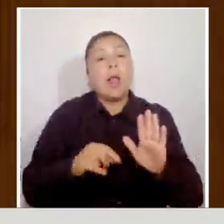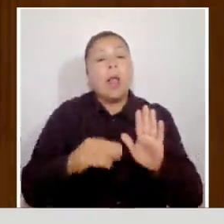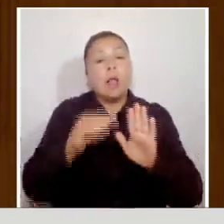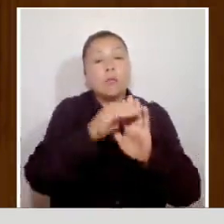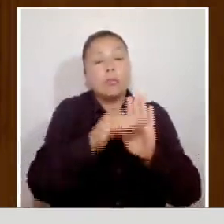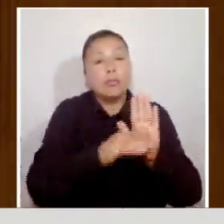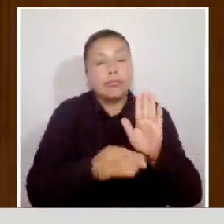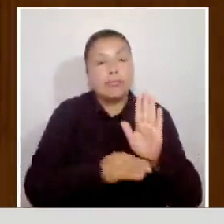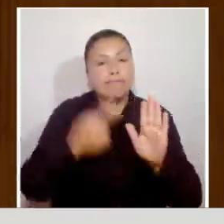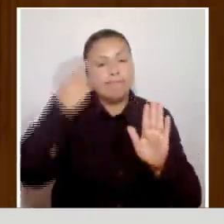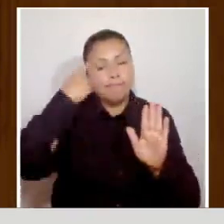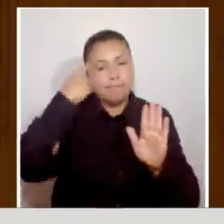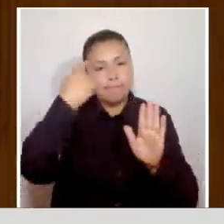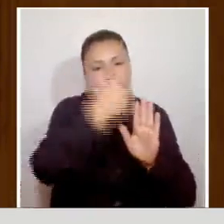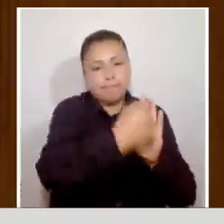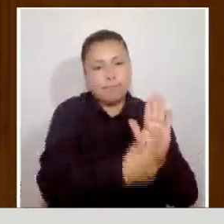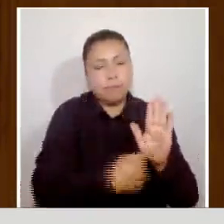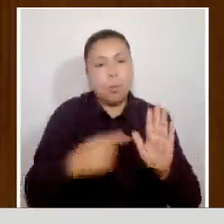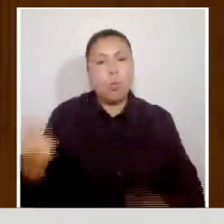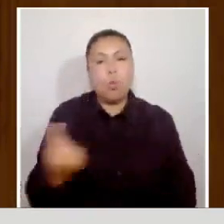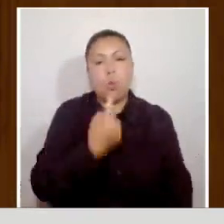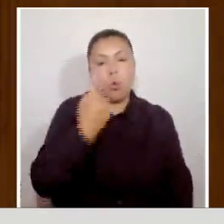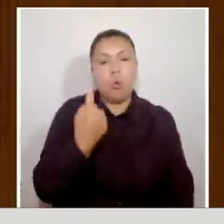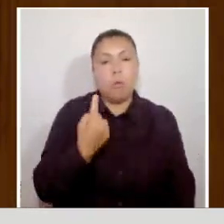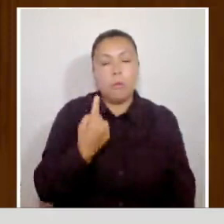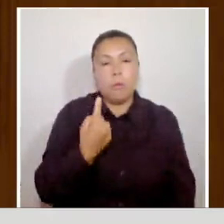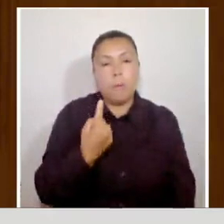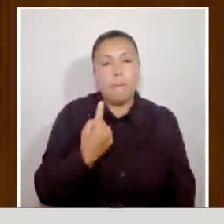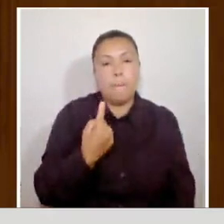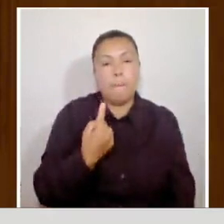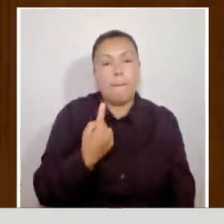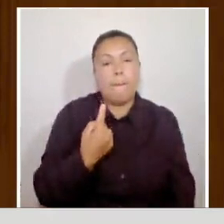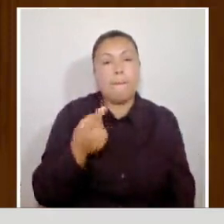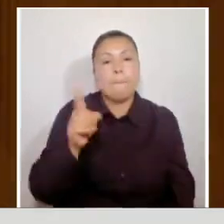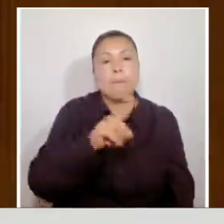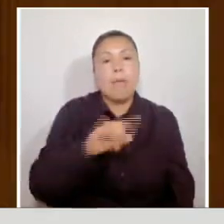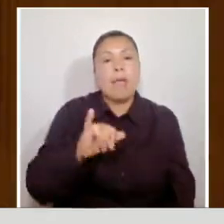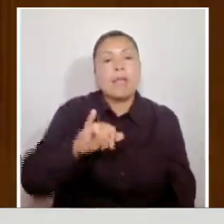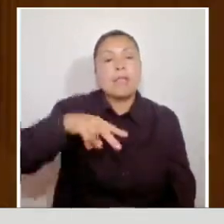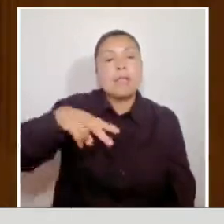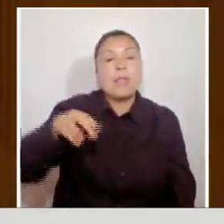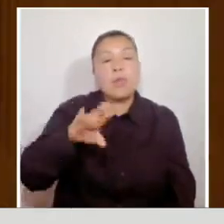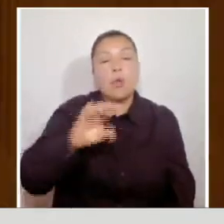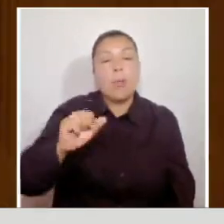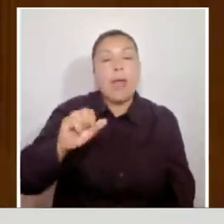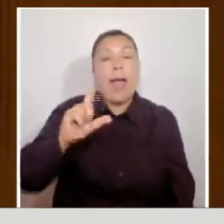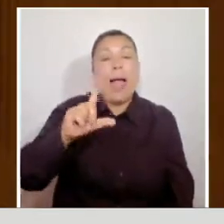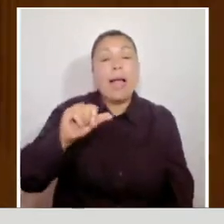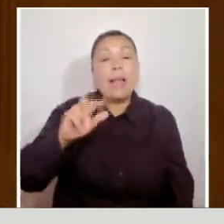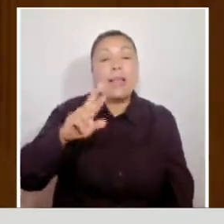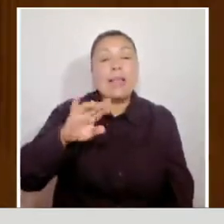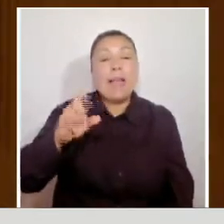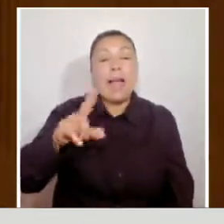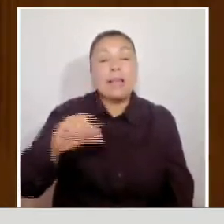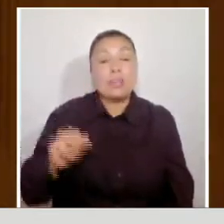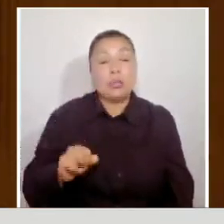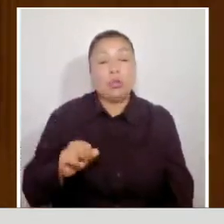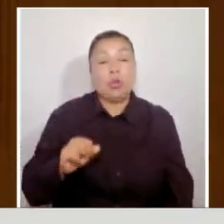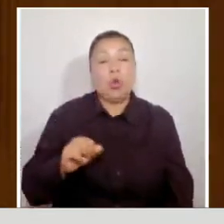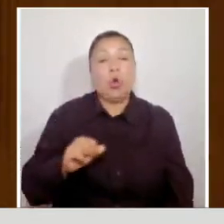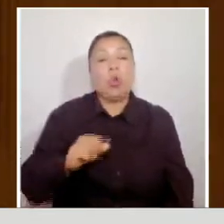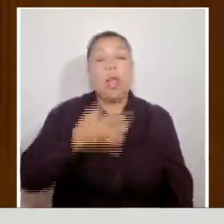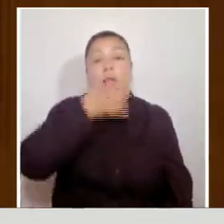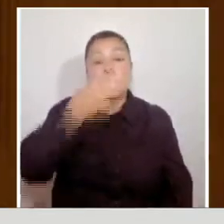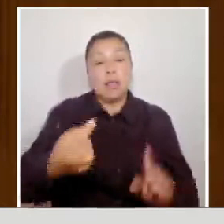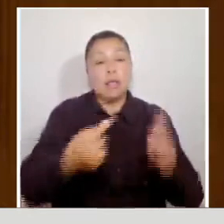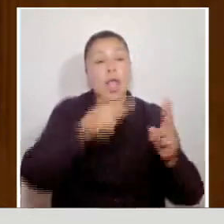consideraciones uno el síndrome de alienación parental afirma que uno de los progenitores de La